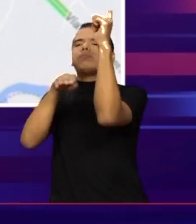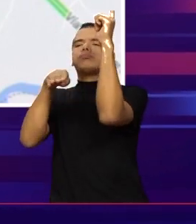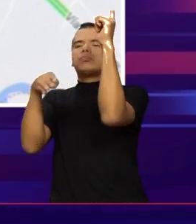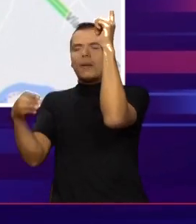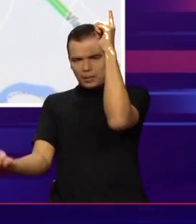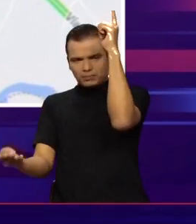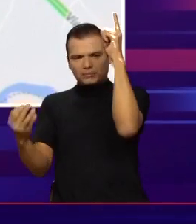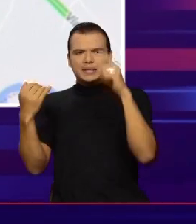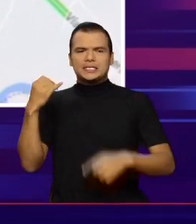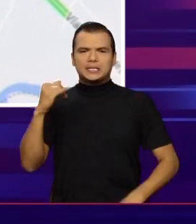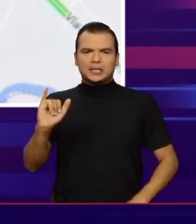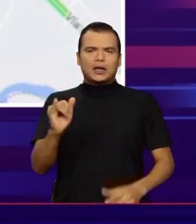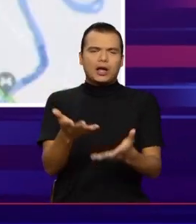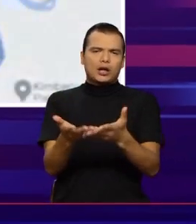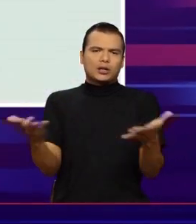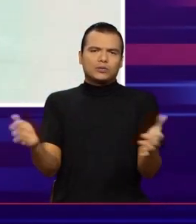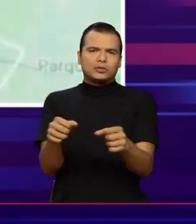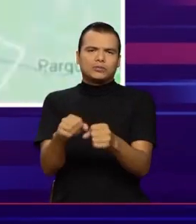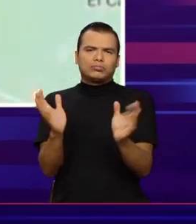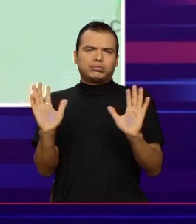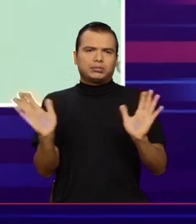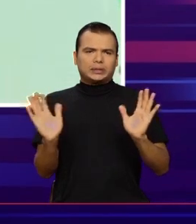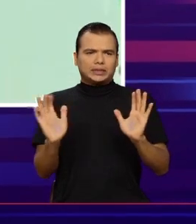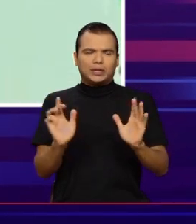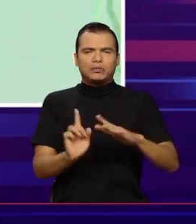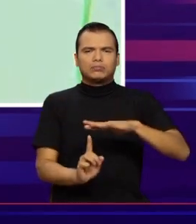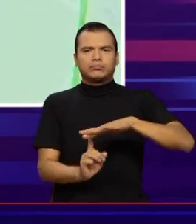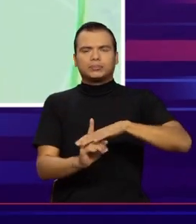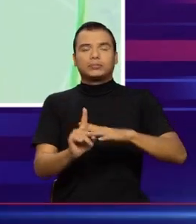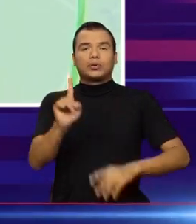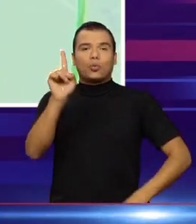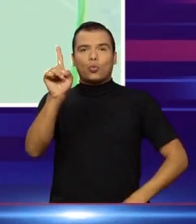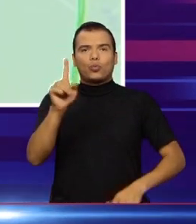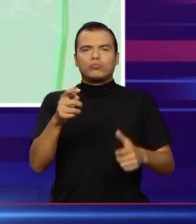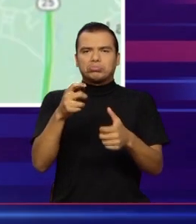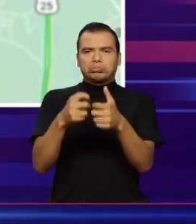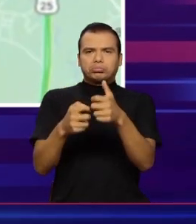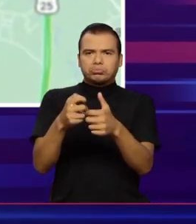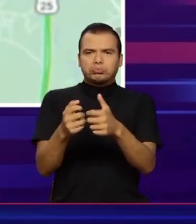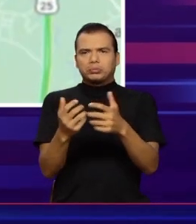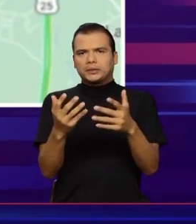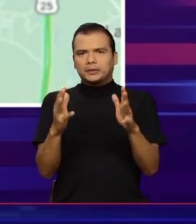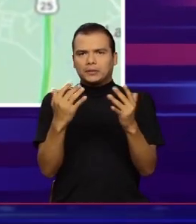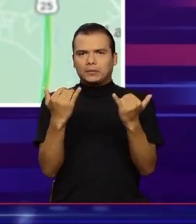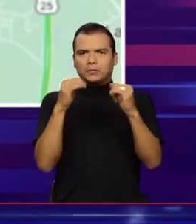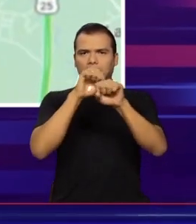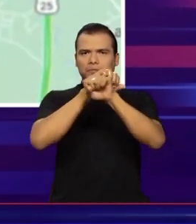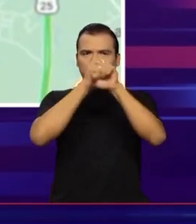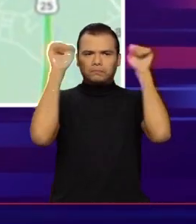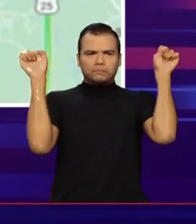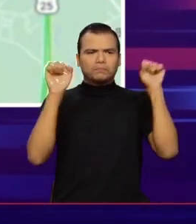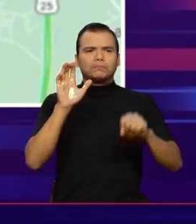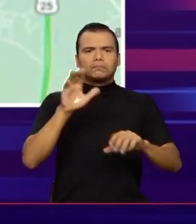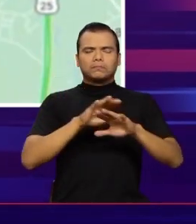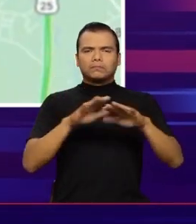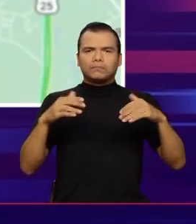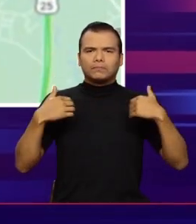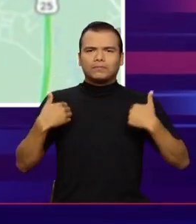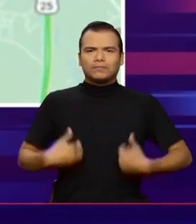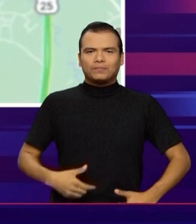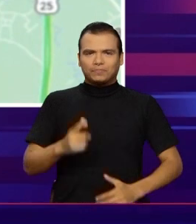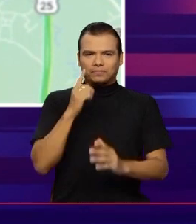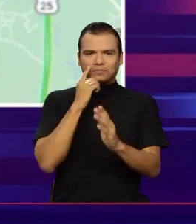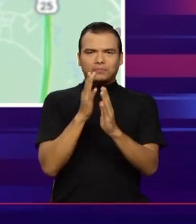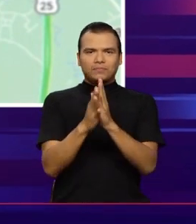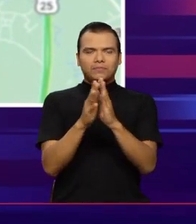materiales las autoridades eno Ese es el único evento relevante que tenemos reportad durante la mañ deporte preliminar desde el centro